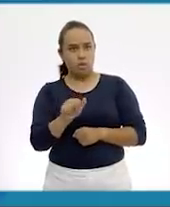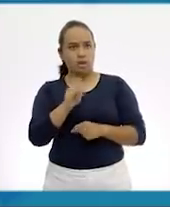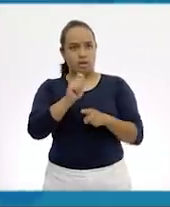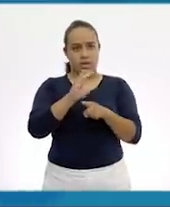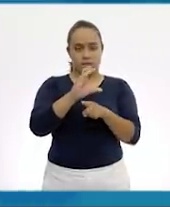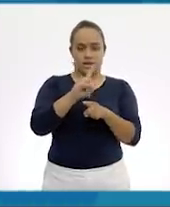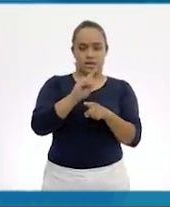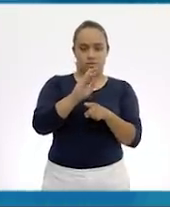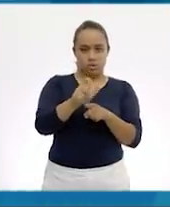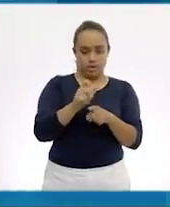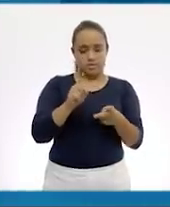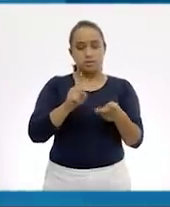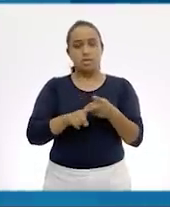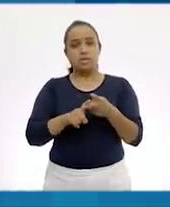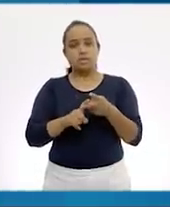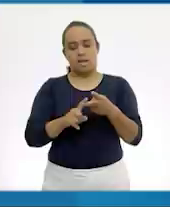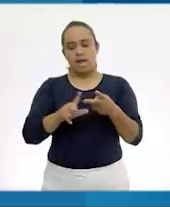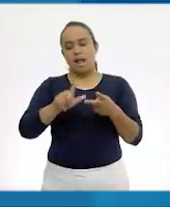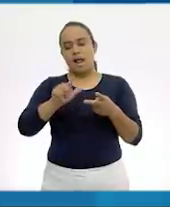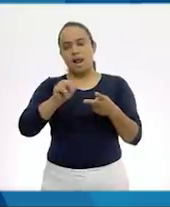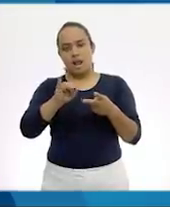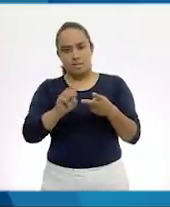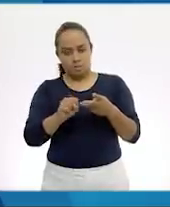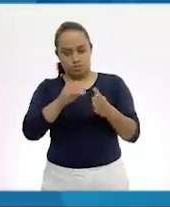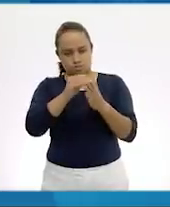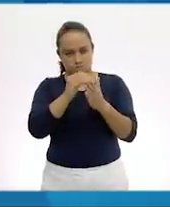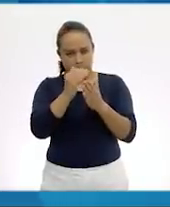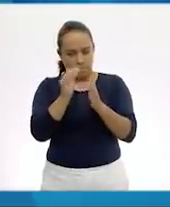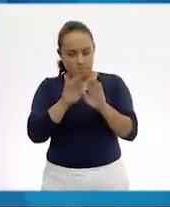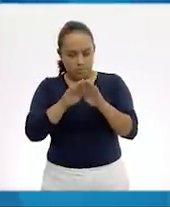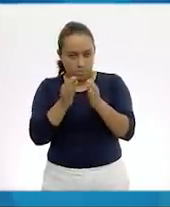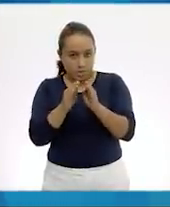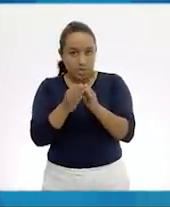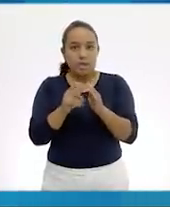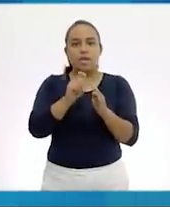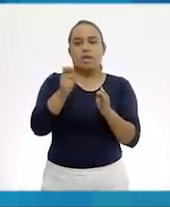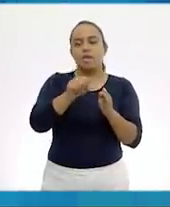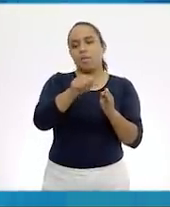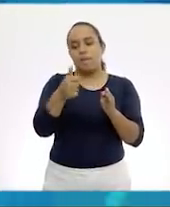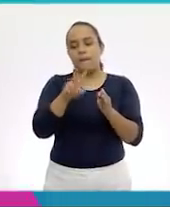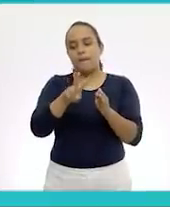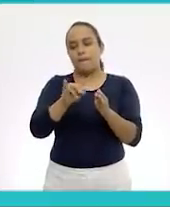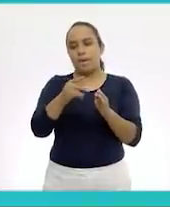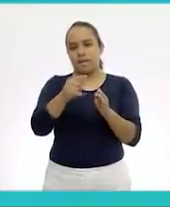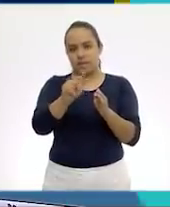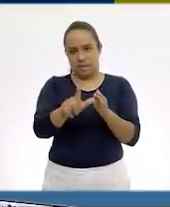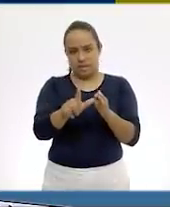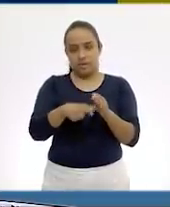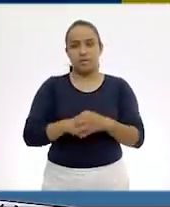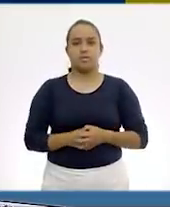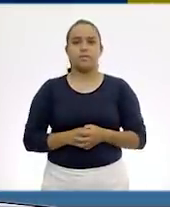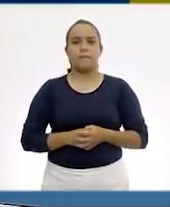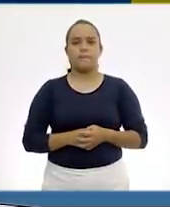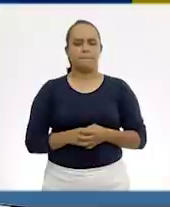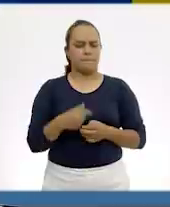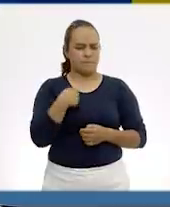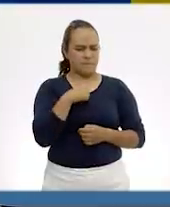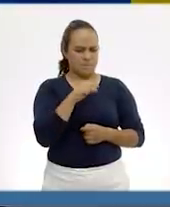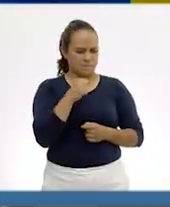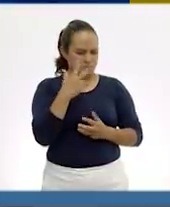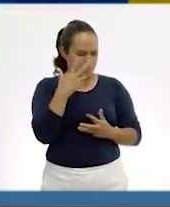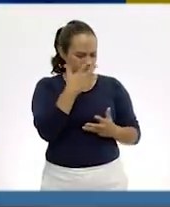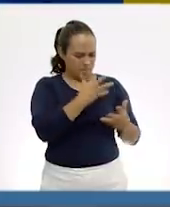labios mayores y los labios menores, el monte de Venus y el orificio vaginal. Maestro, ya me estoy confundiendo